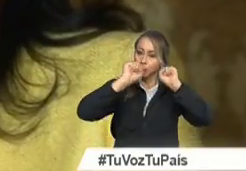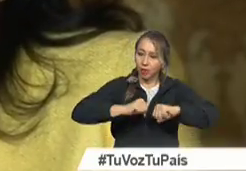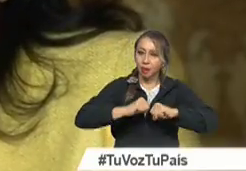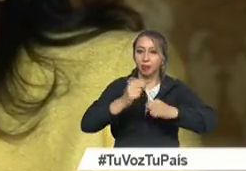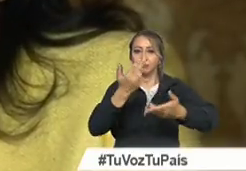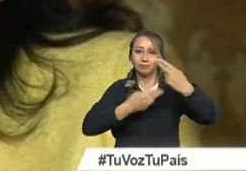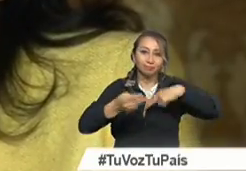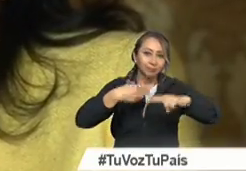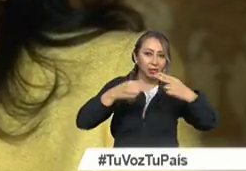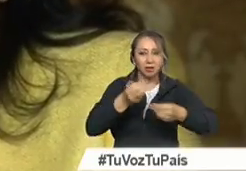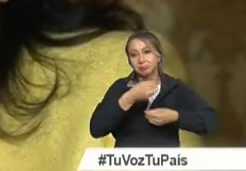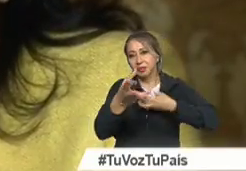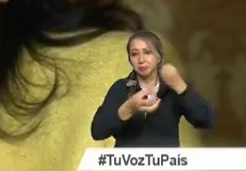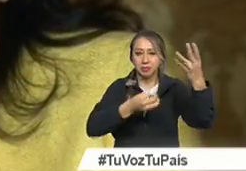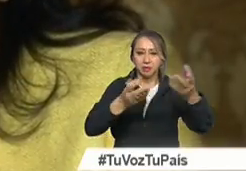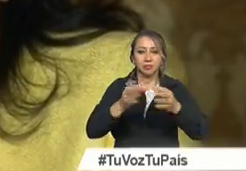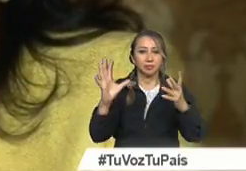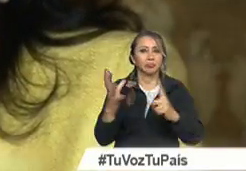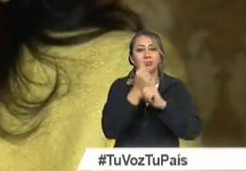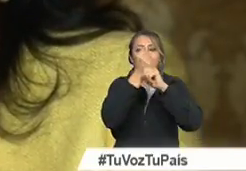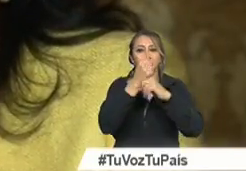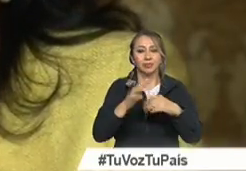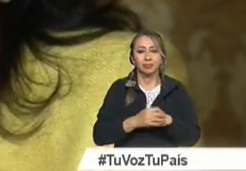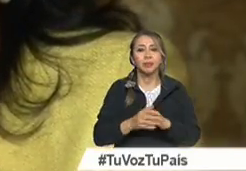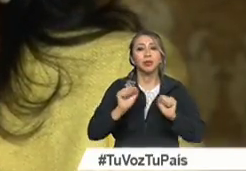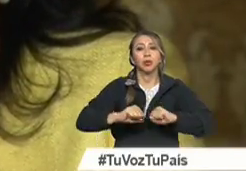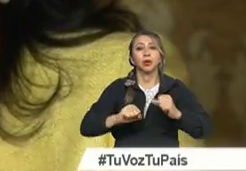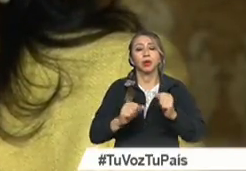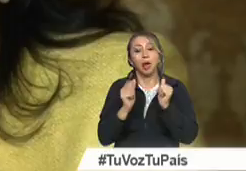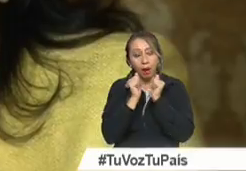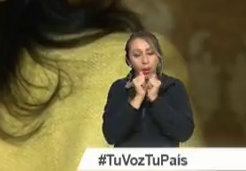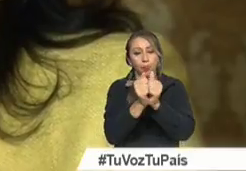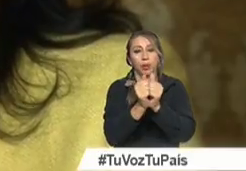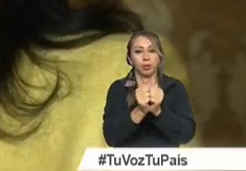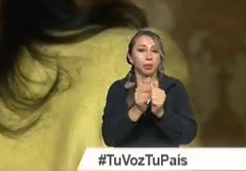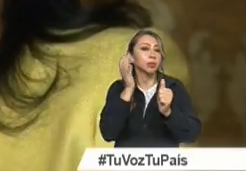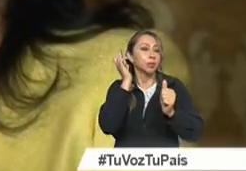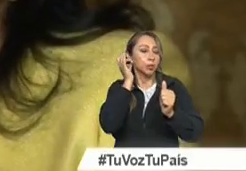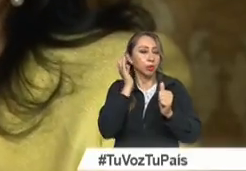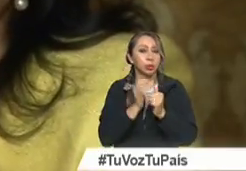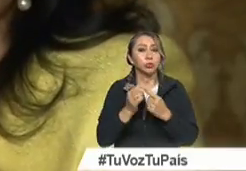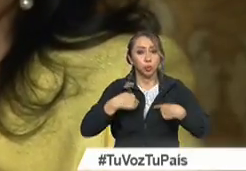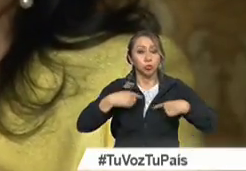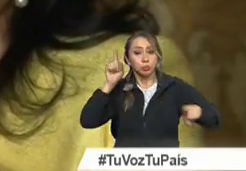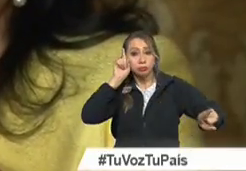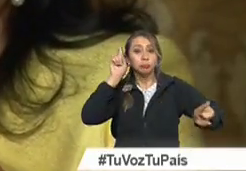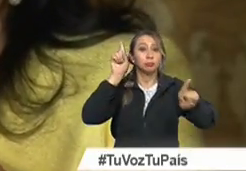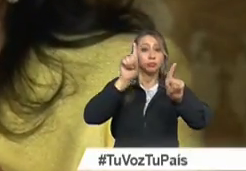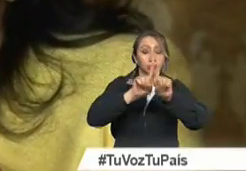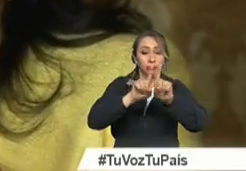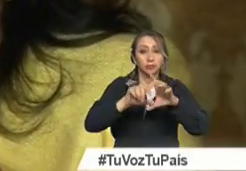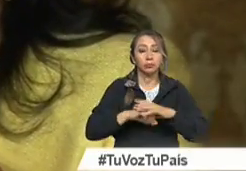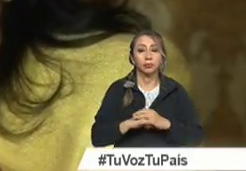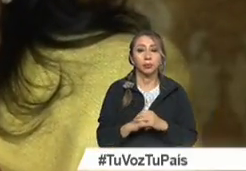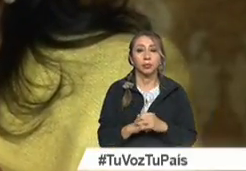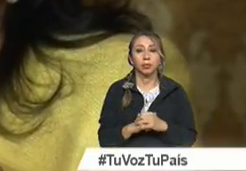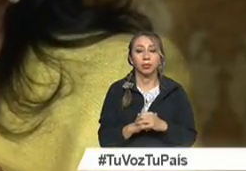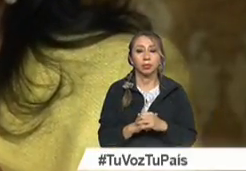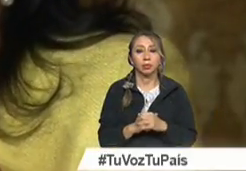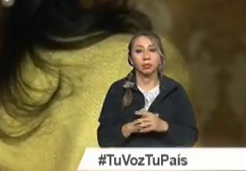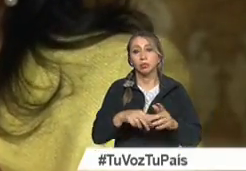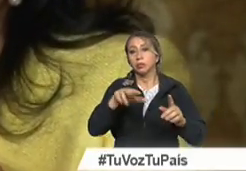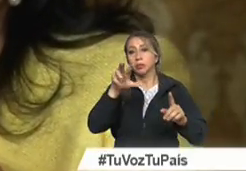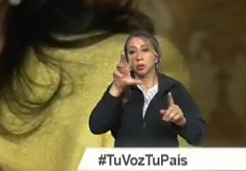comercializarse puedan tener éxito y para eso tenemos que hacerles un acompañamiento yo estoy de acuerdo en no